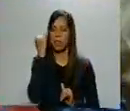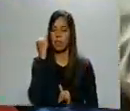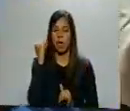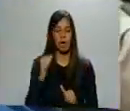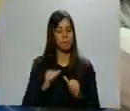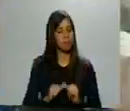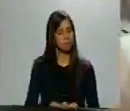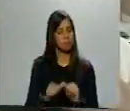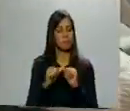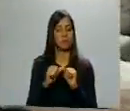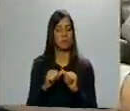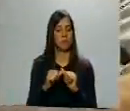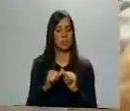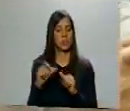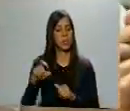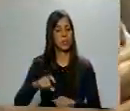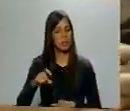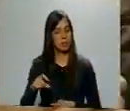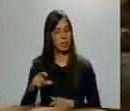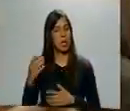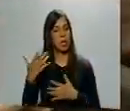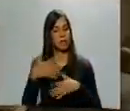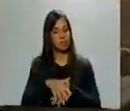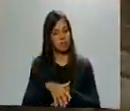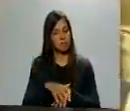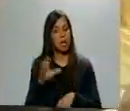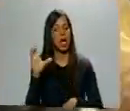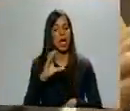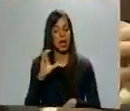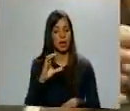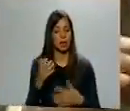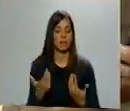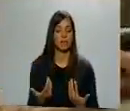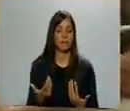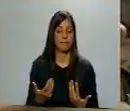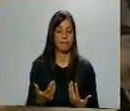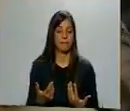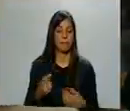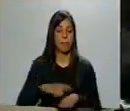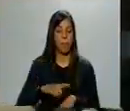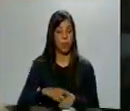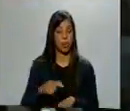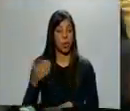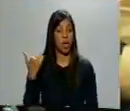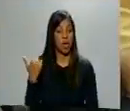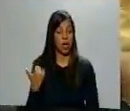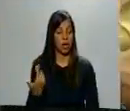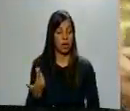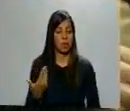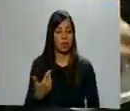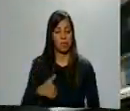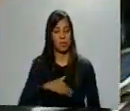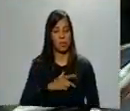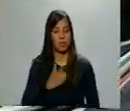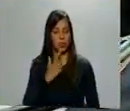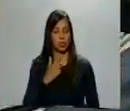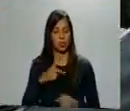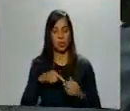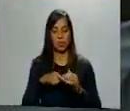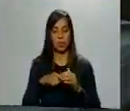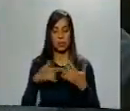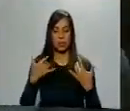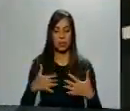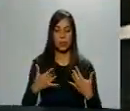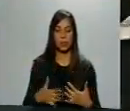sigo sosteniendo que era necesario. En ese momento. En ese momento no estábamos en las profundidades que